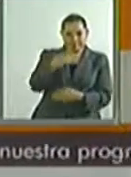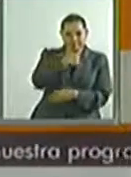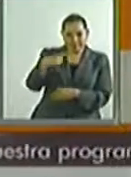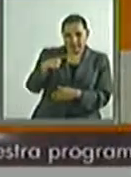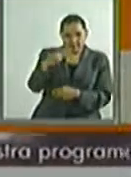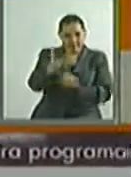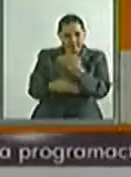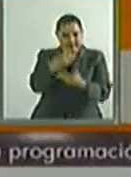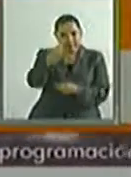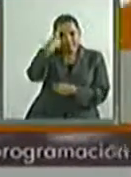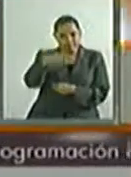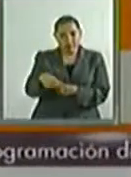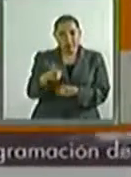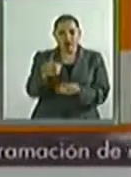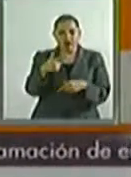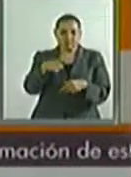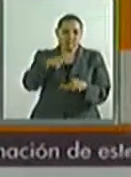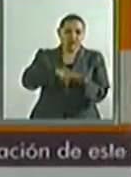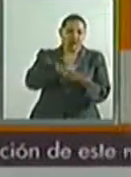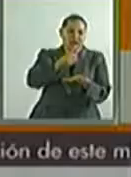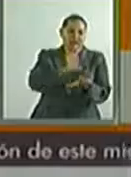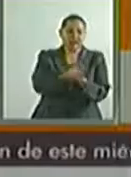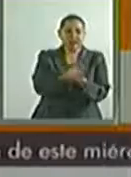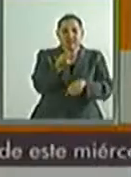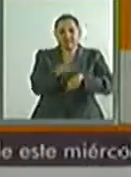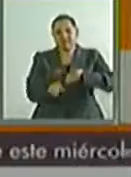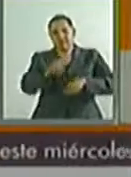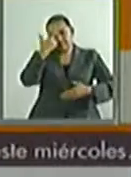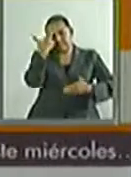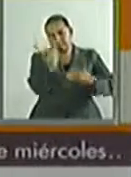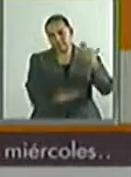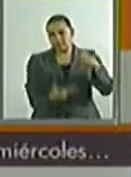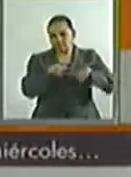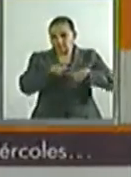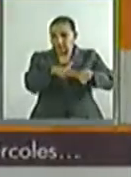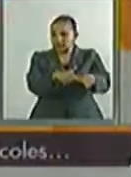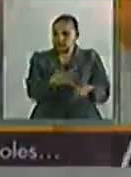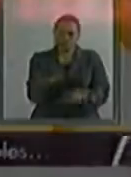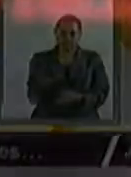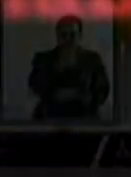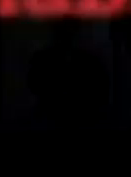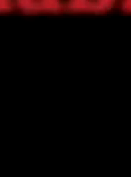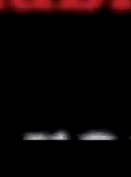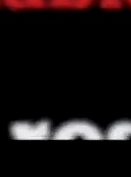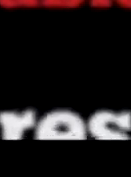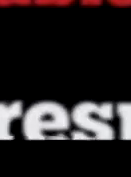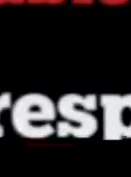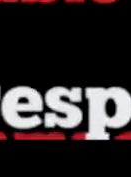votaremos a favor de este punto de acuerdo. Es cuanto, diputada presidenta.